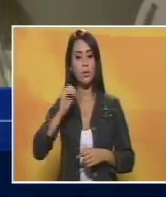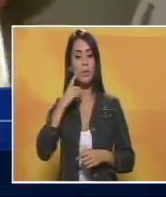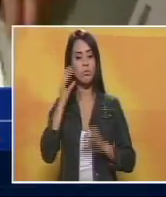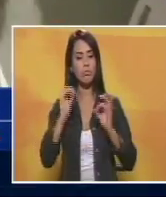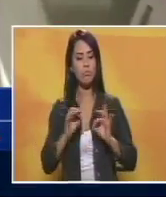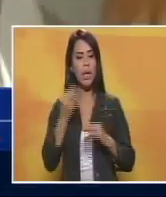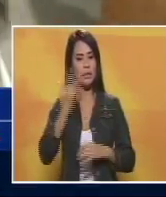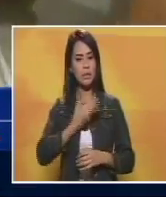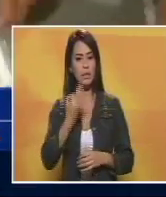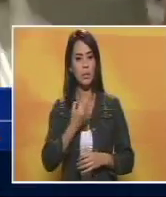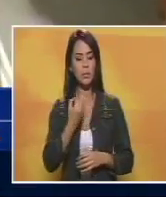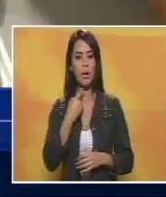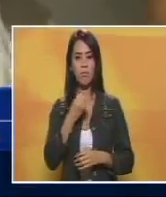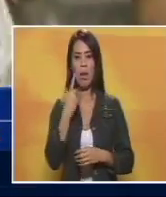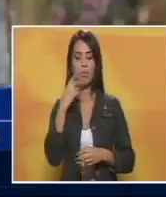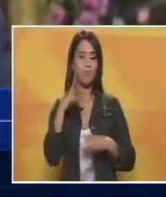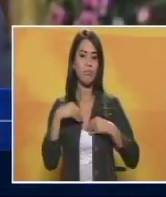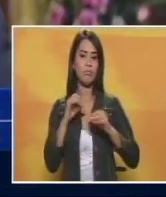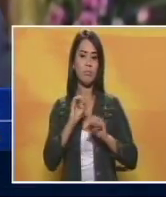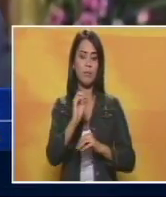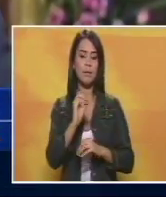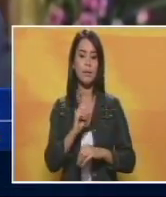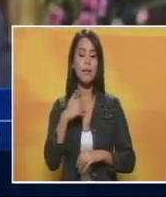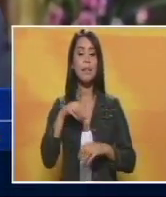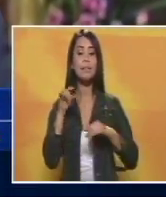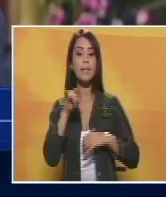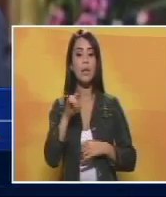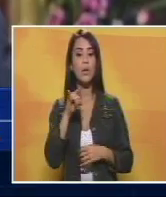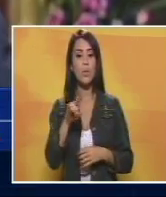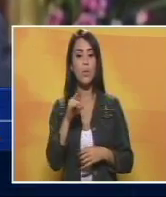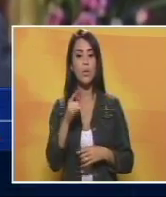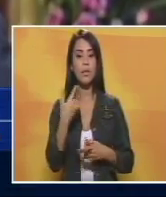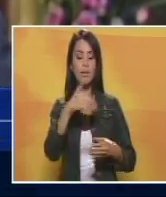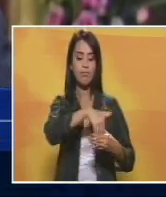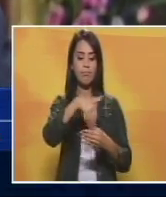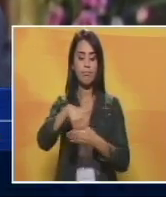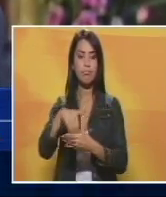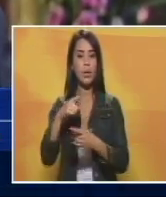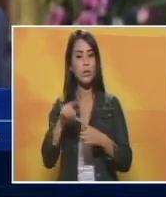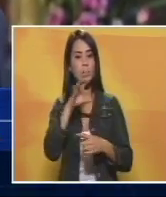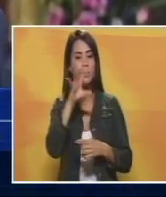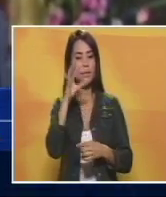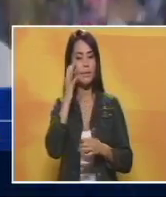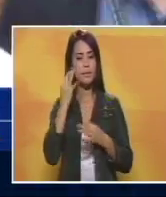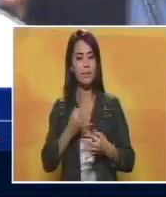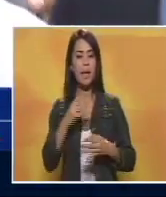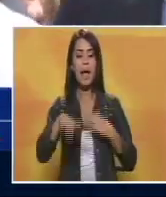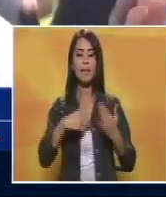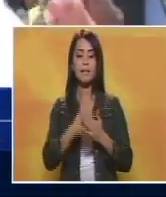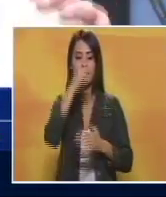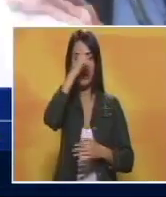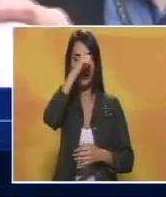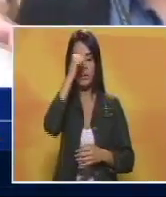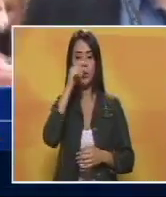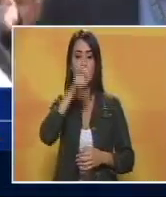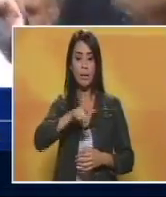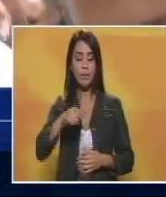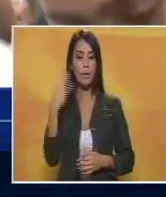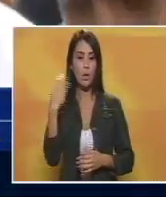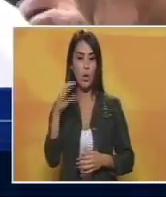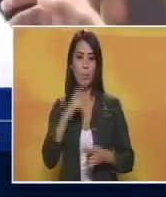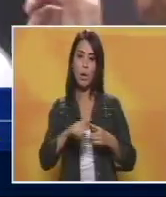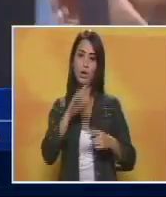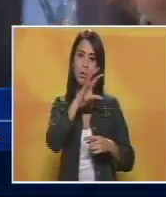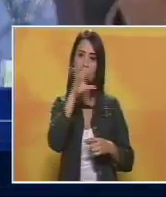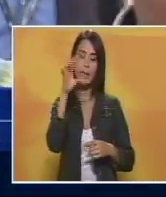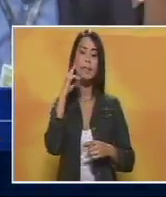que votará en blanco. A partir de este lunes, las urnas en el exterior serán abiertas hasta el domingo para que colombianos en otros países